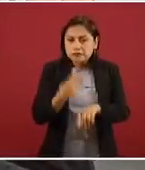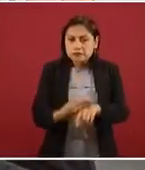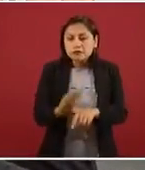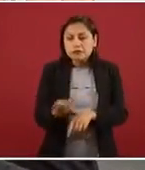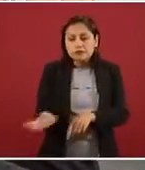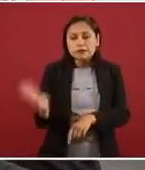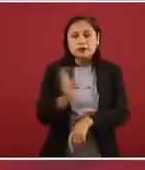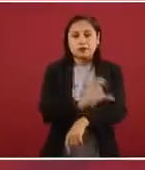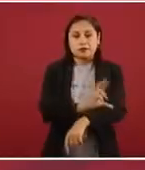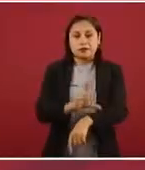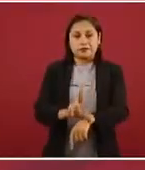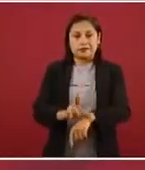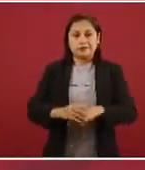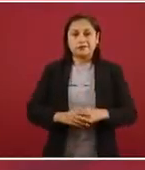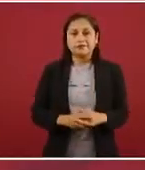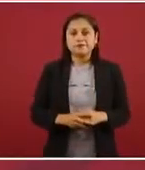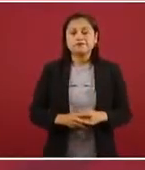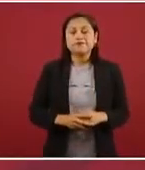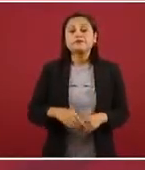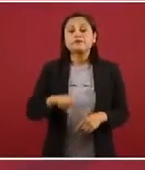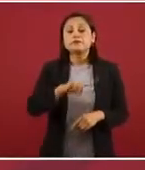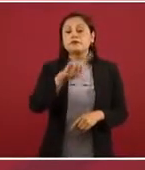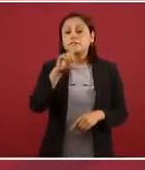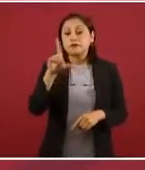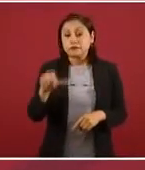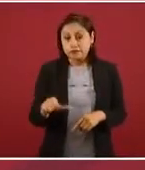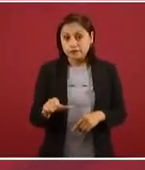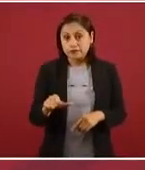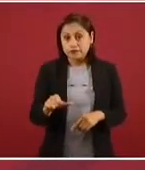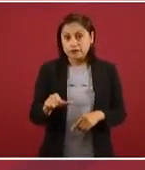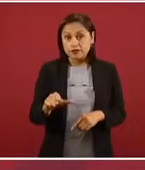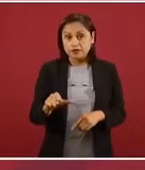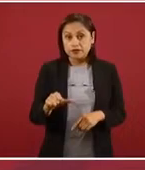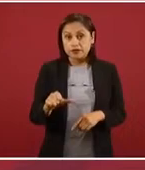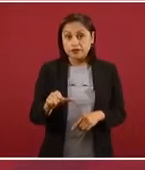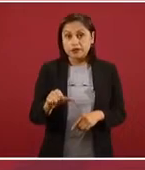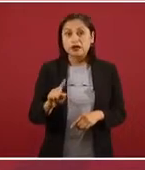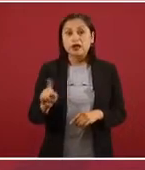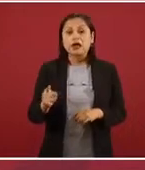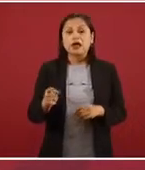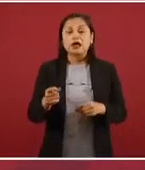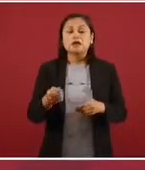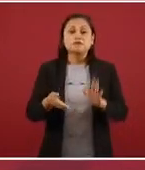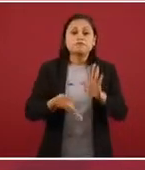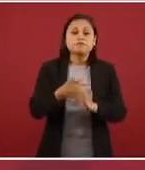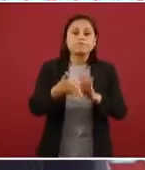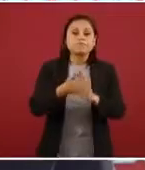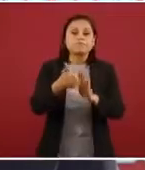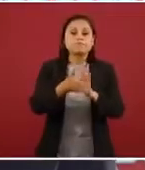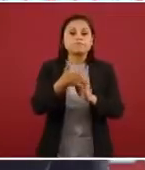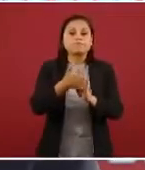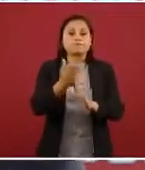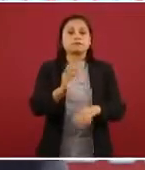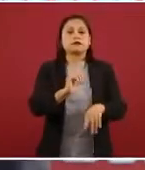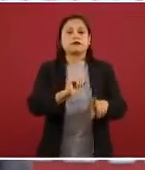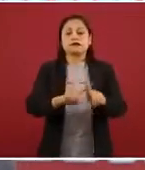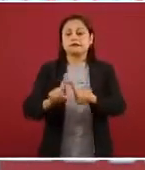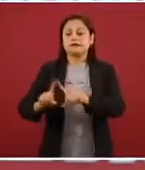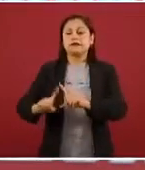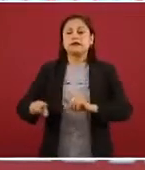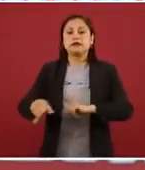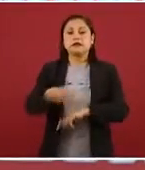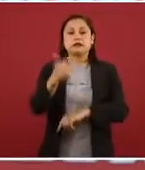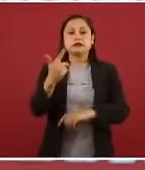construcción de las 13 mil sucursales, que estamos viendo